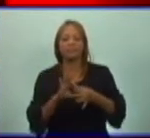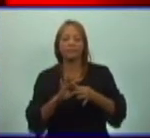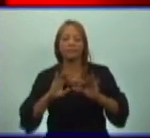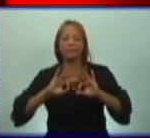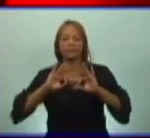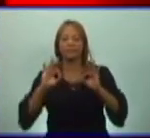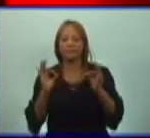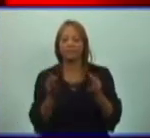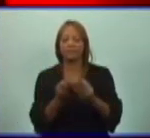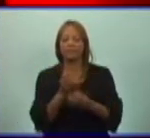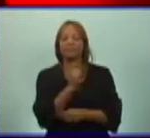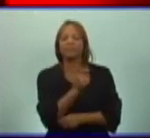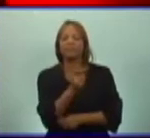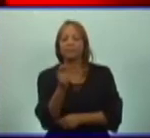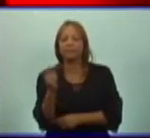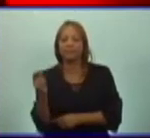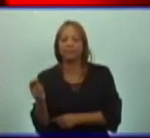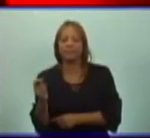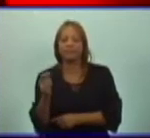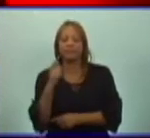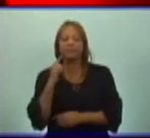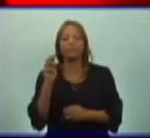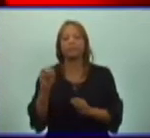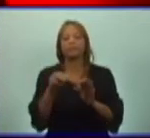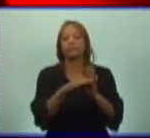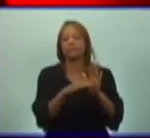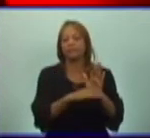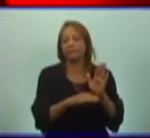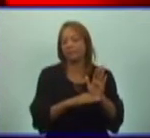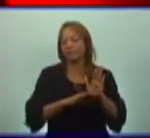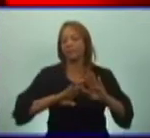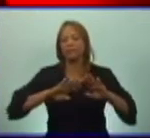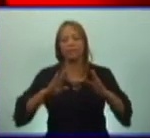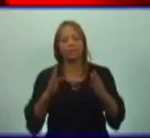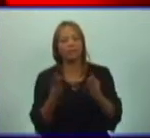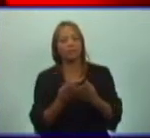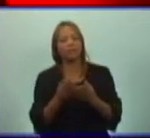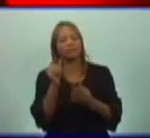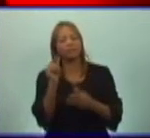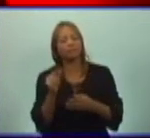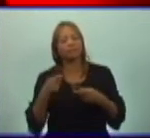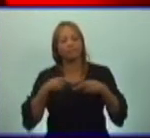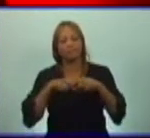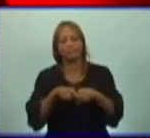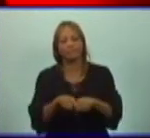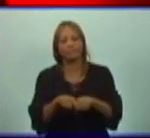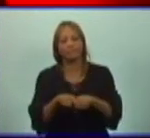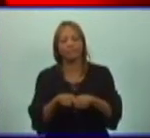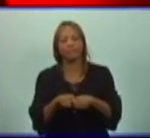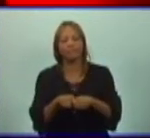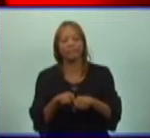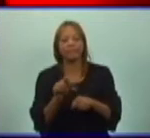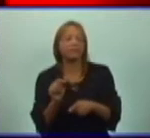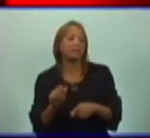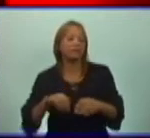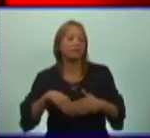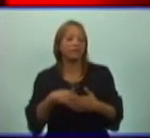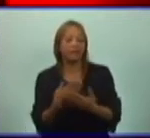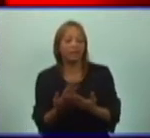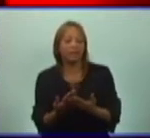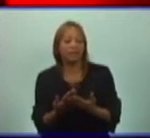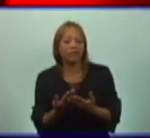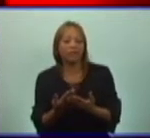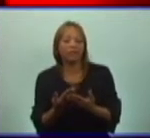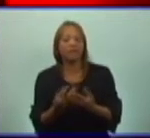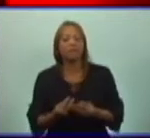familiares, maestros, metodólogos y todos los docentes que nos acompañan. En el día de hoy vamos